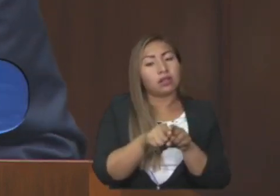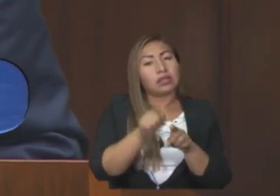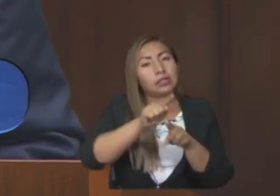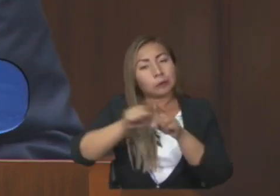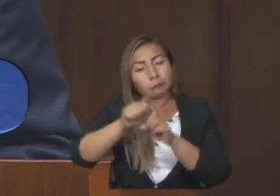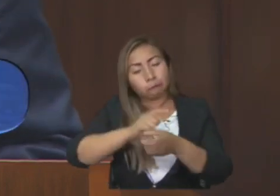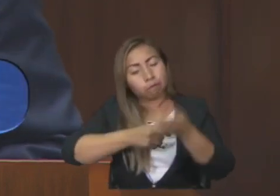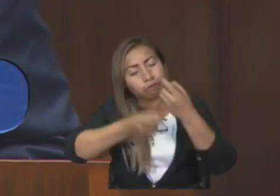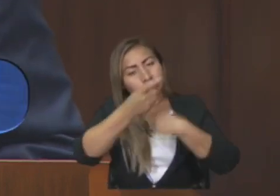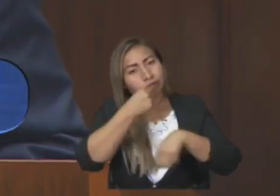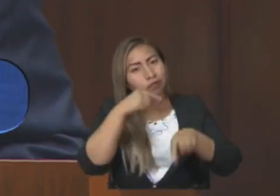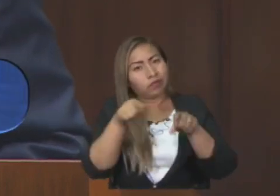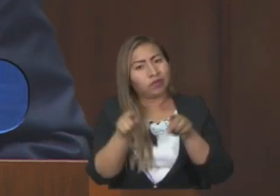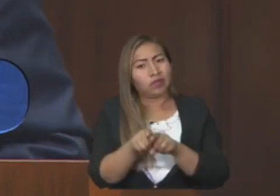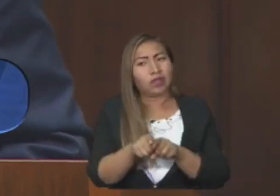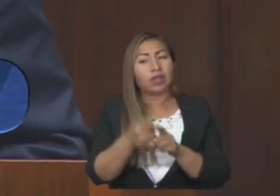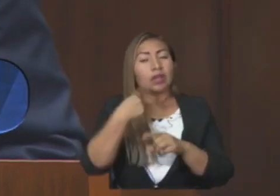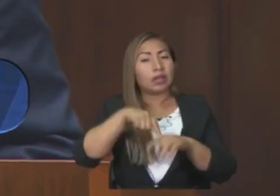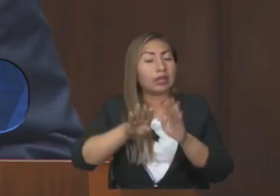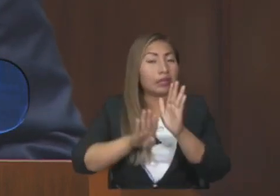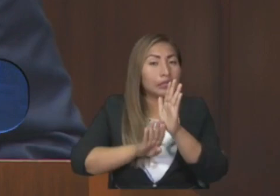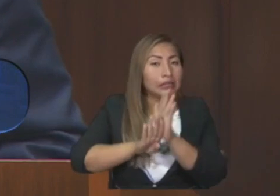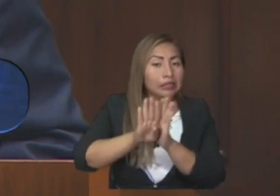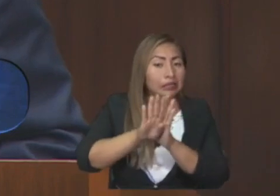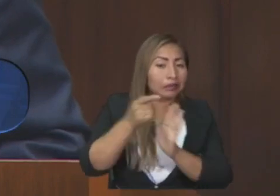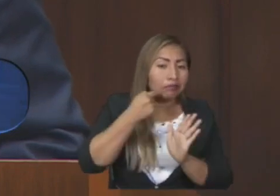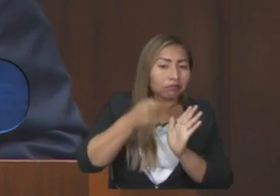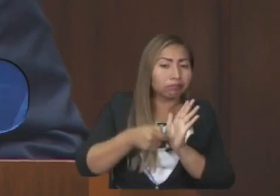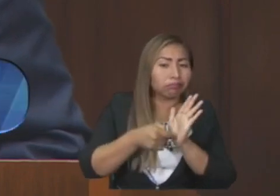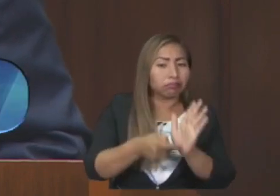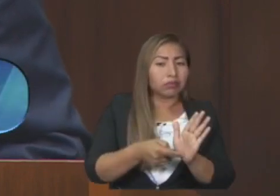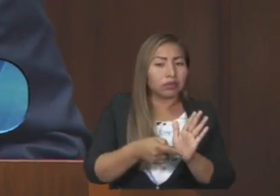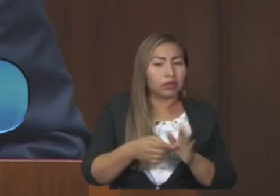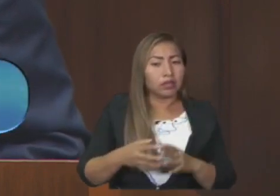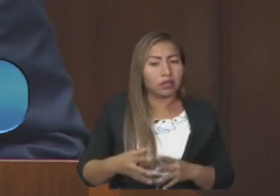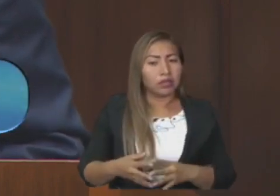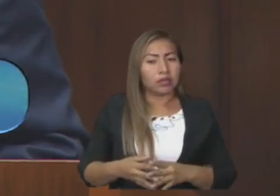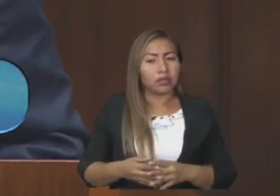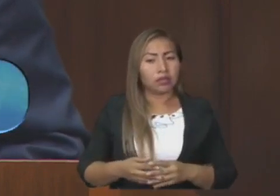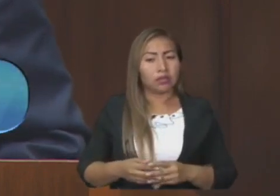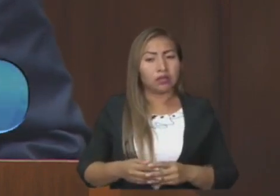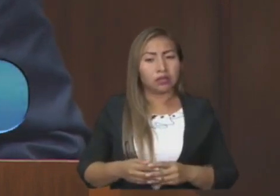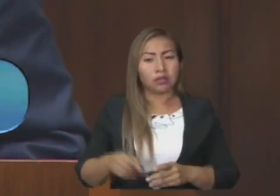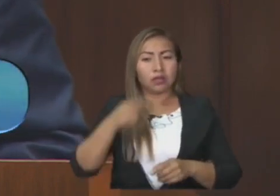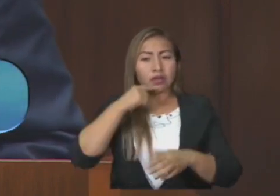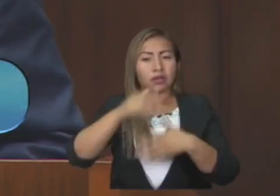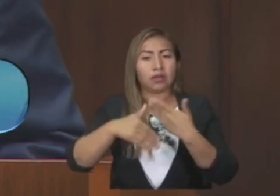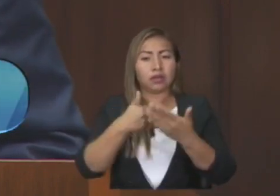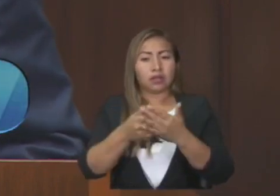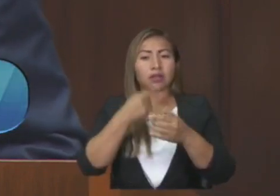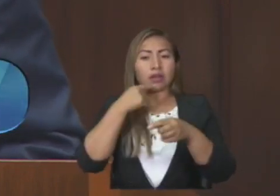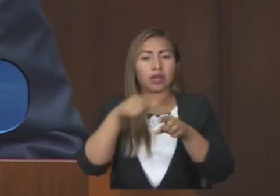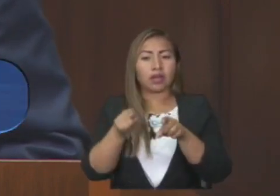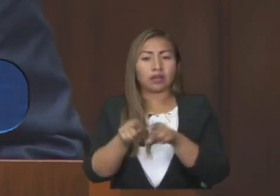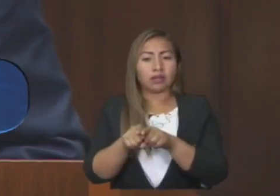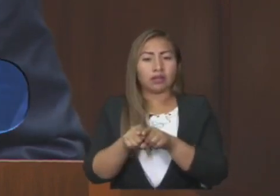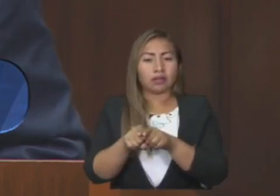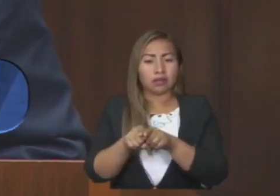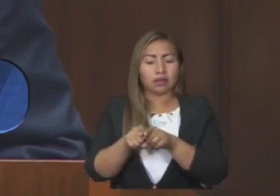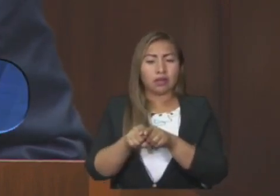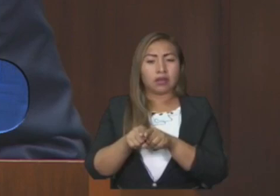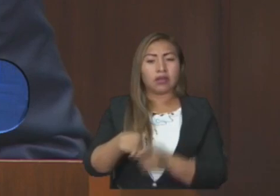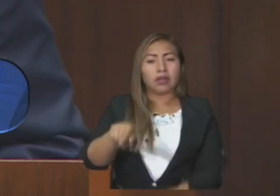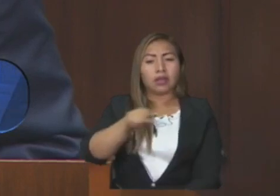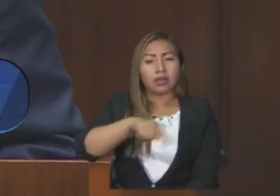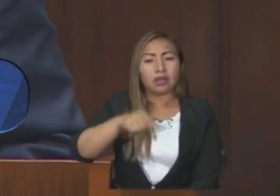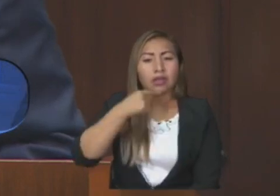financieros. Y se desarrollaron proyecciones de los flujos de efectivo del proyecto y de los ingresos del gobierno bajo